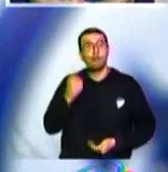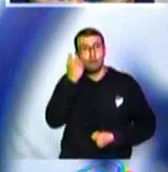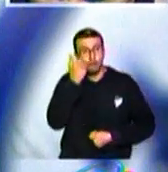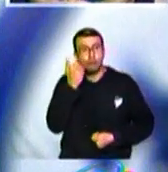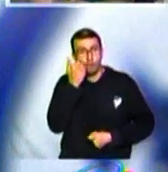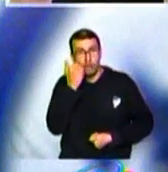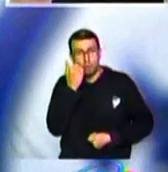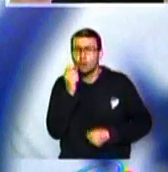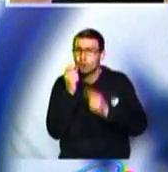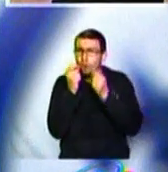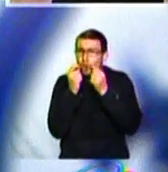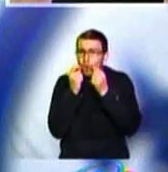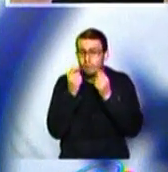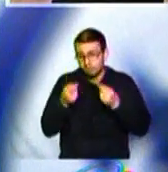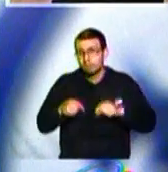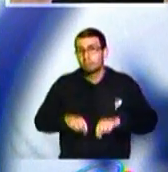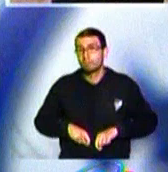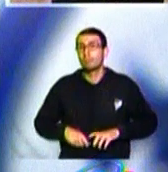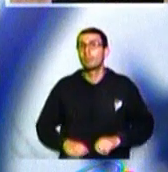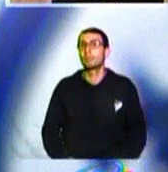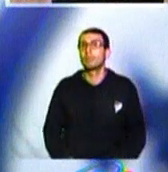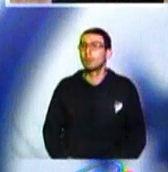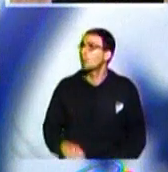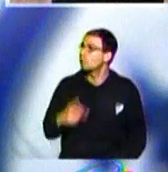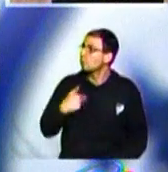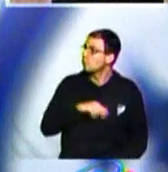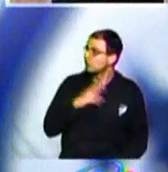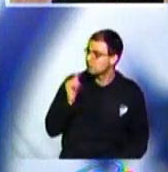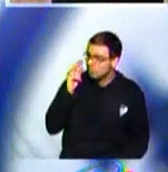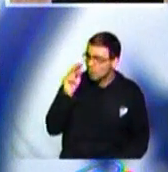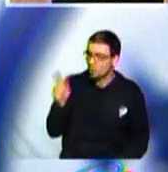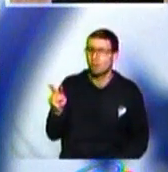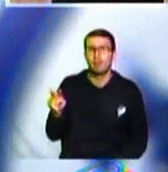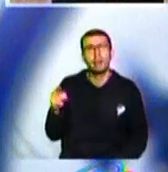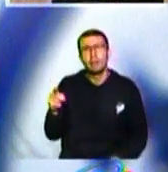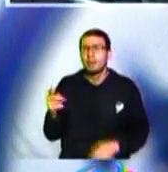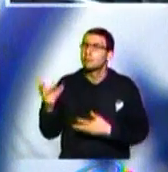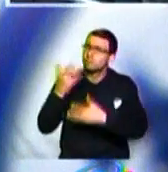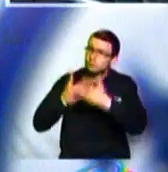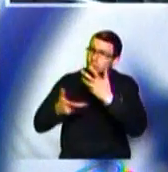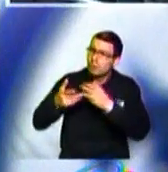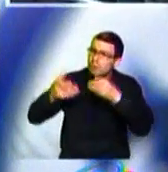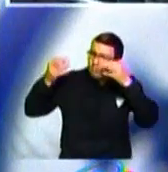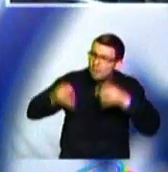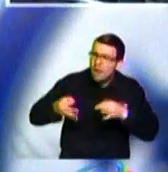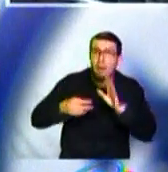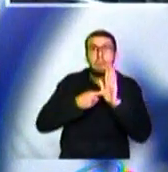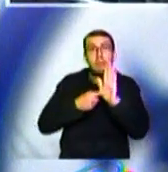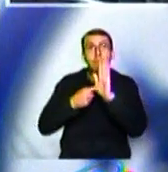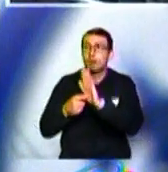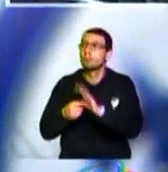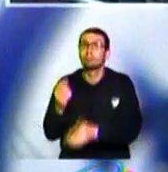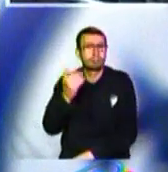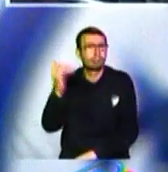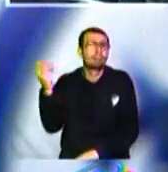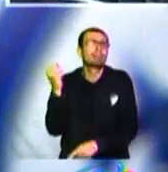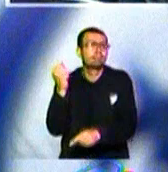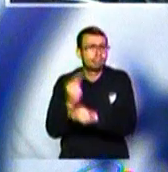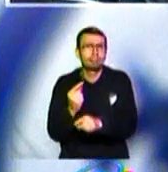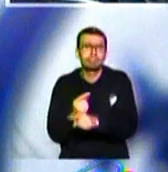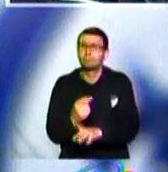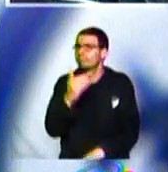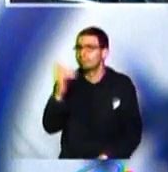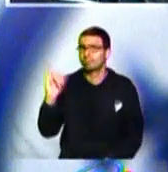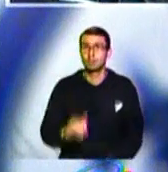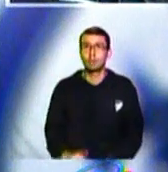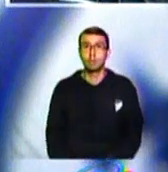nos perdonan que mostremos las imágenes tan didácticas, tan exactas, pero es que esto se ve, lo tapa la